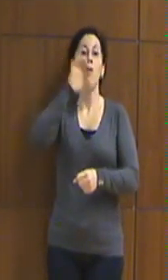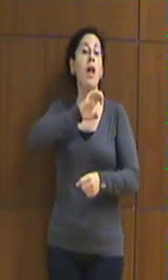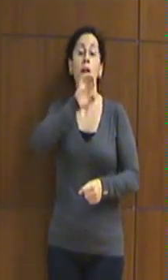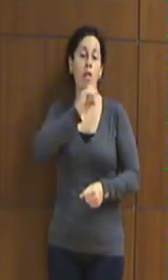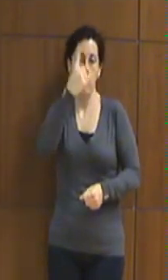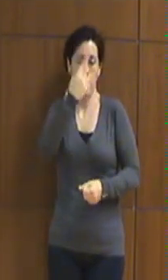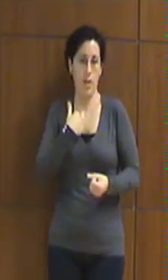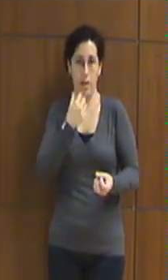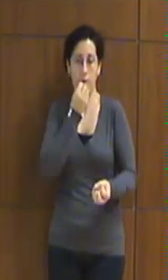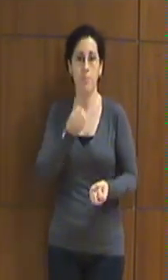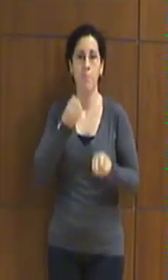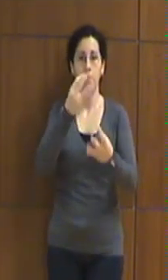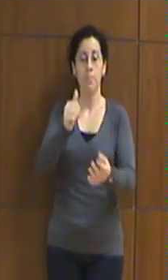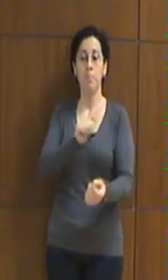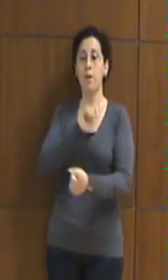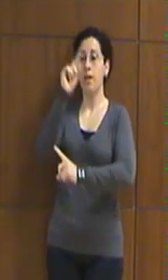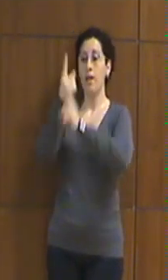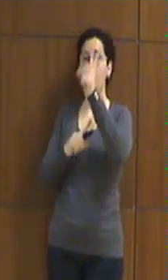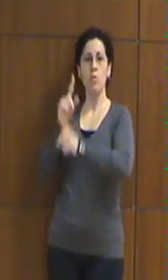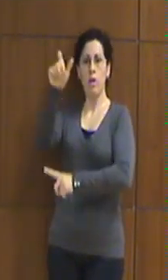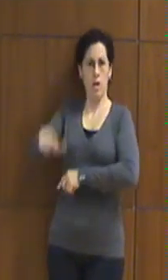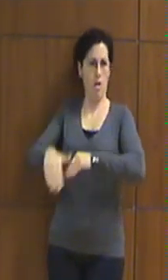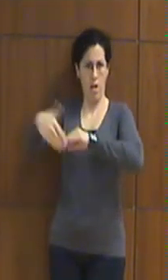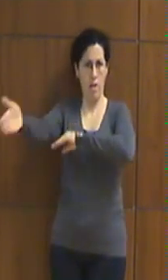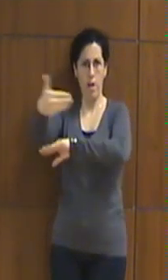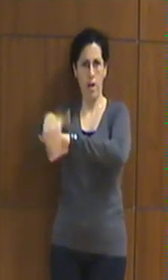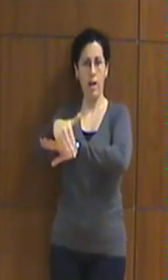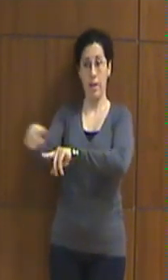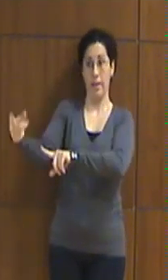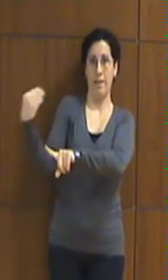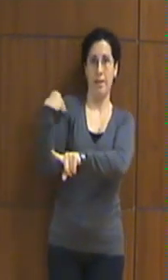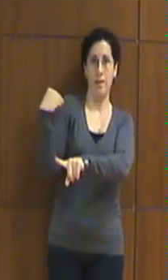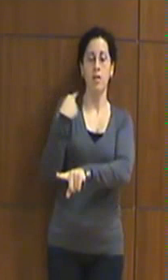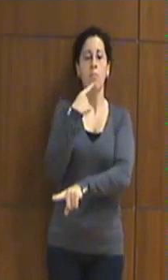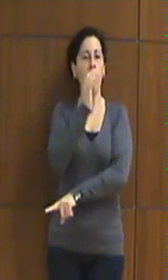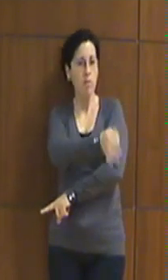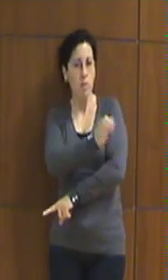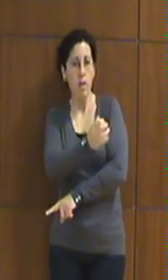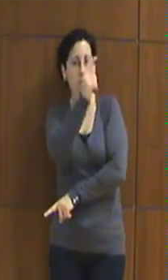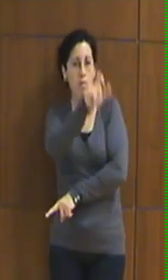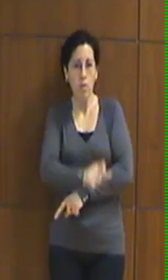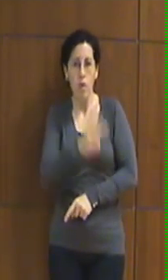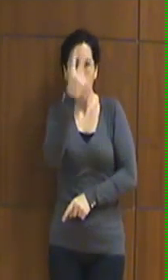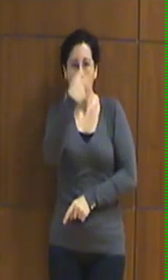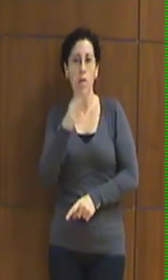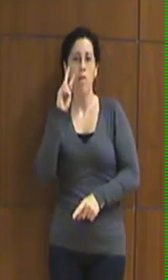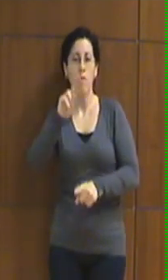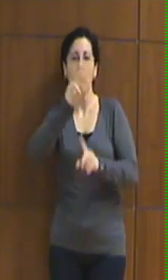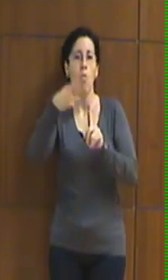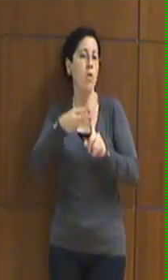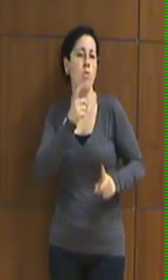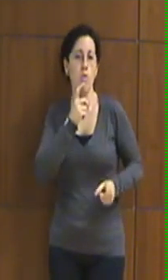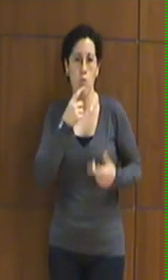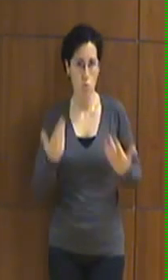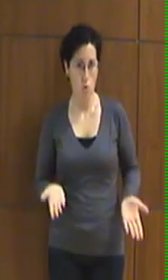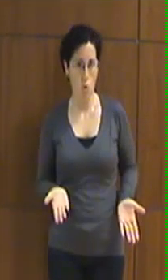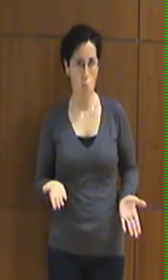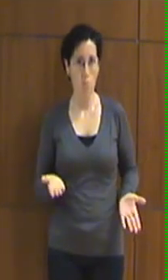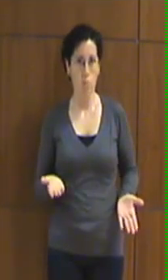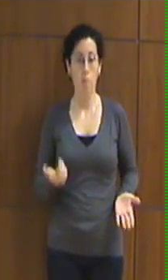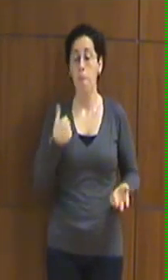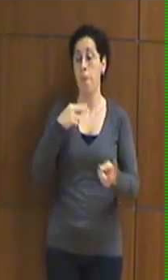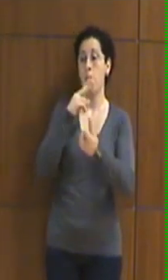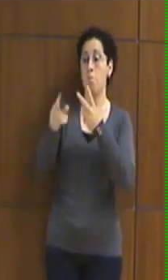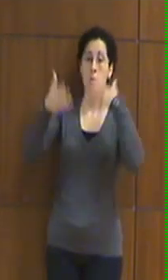hablando con una persona de la calle. Me dijo, oye, pues es verdad, una persona ciega, ¿cómo puede ver una página web, no? Y dijo, sí,